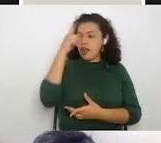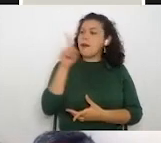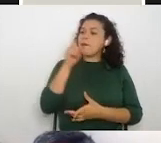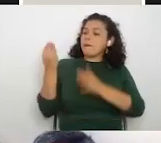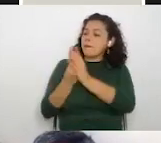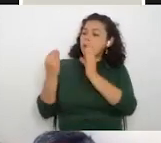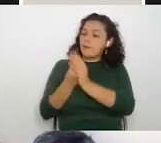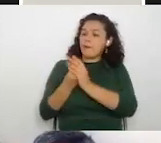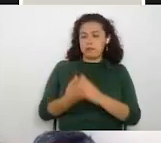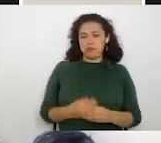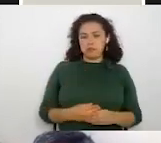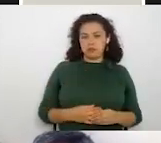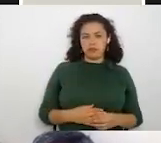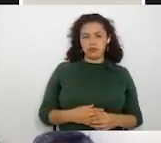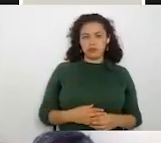confidencialidad. Entonces,